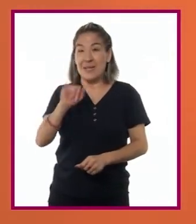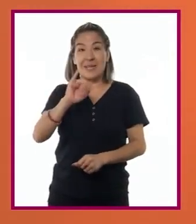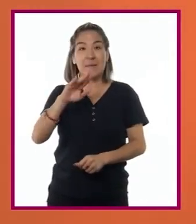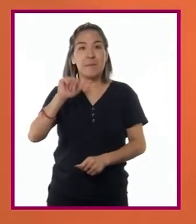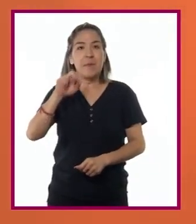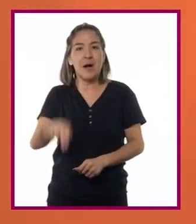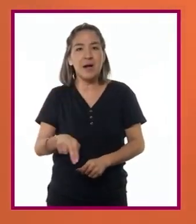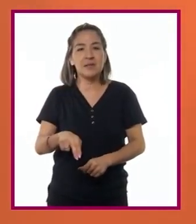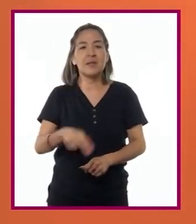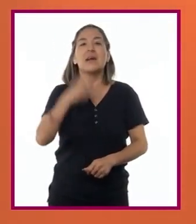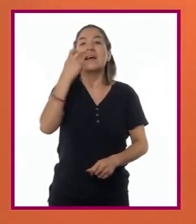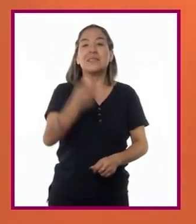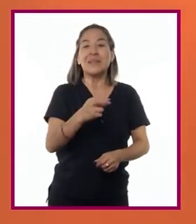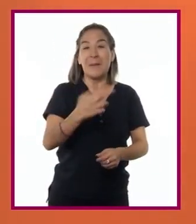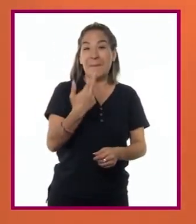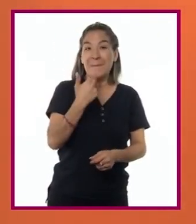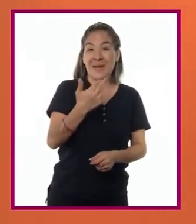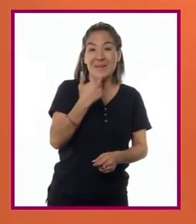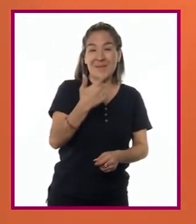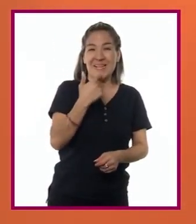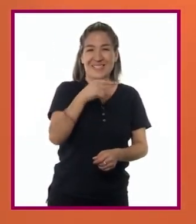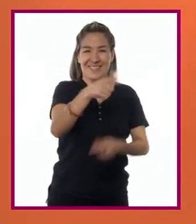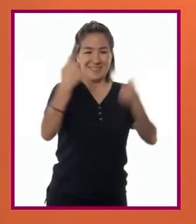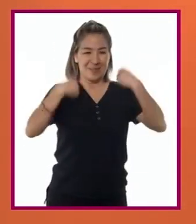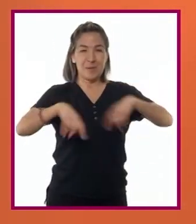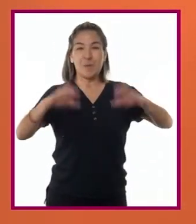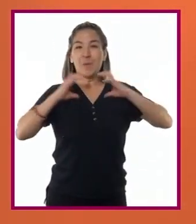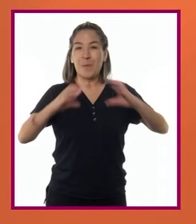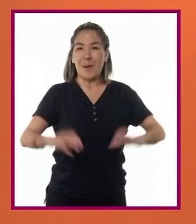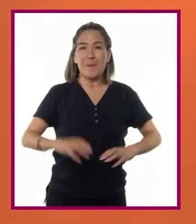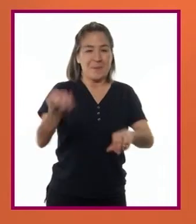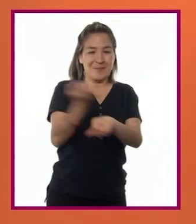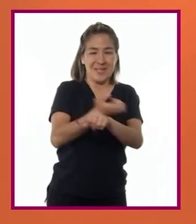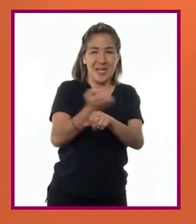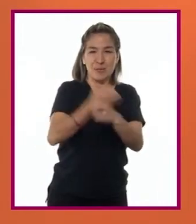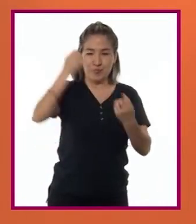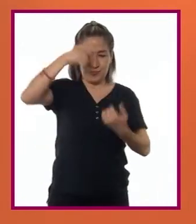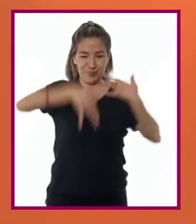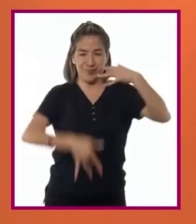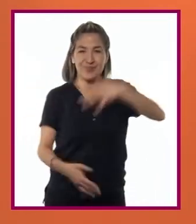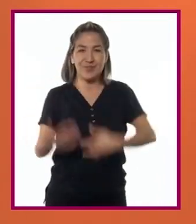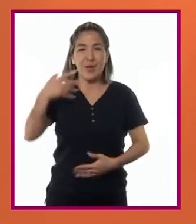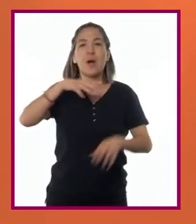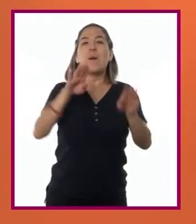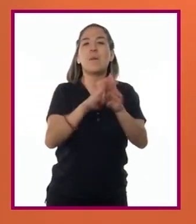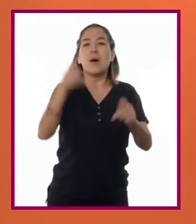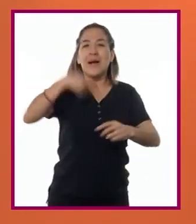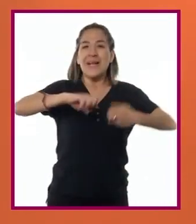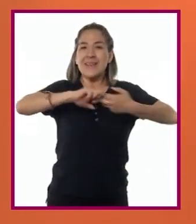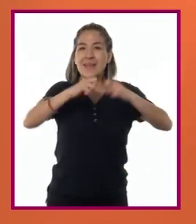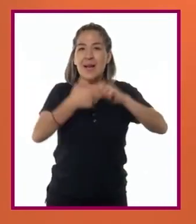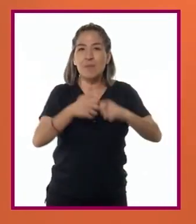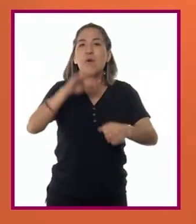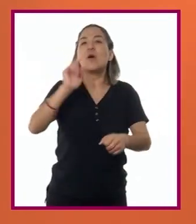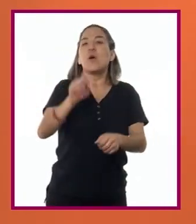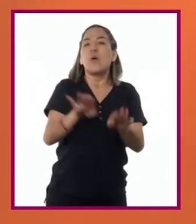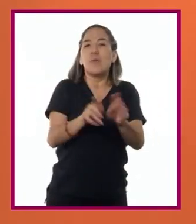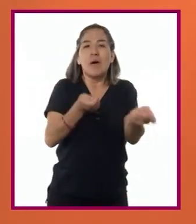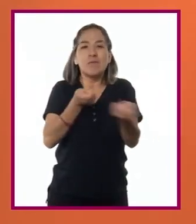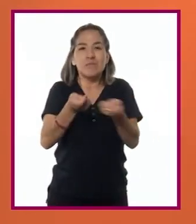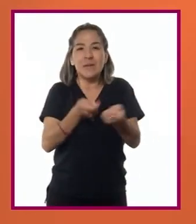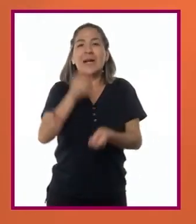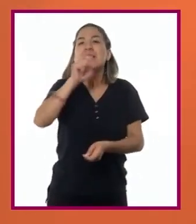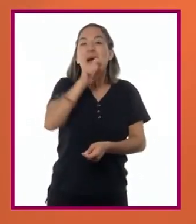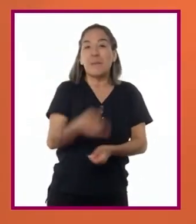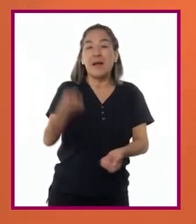que van desde la mejoría en la circulación de la sangre, la modificación de impulsos nerviosos, el incremento